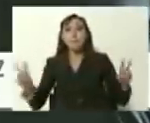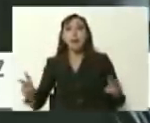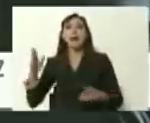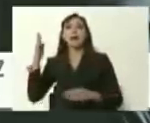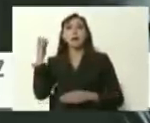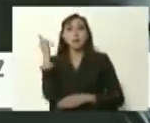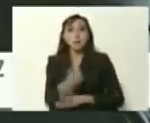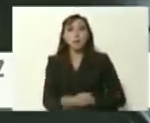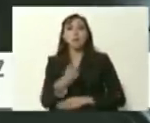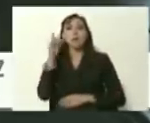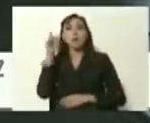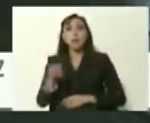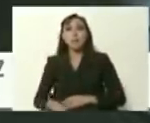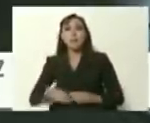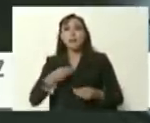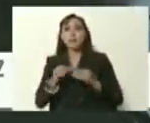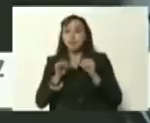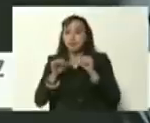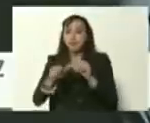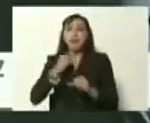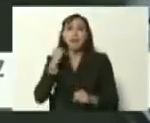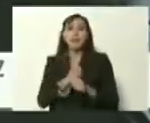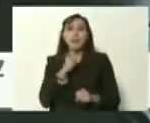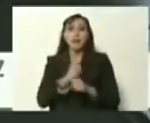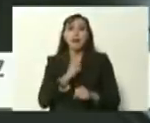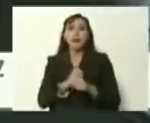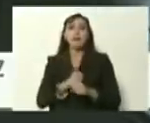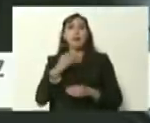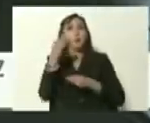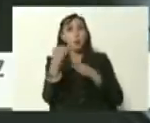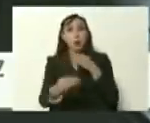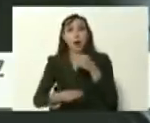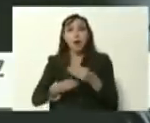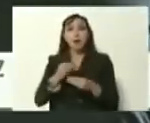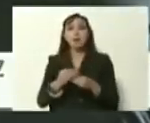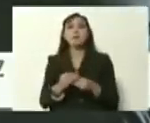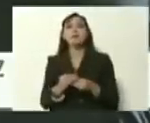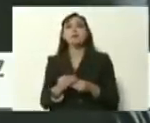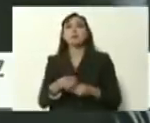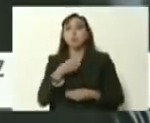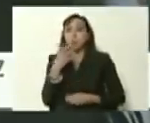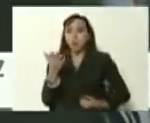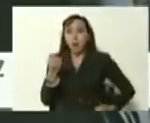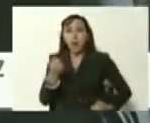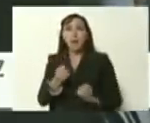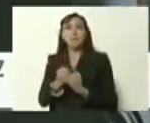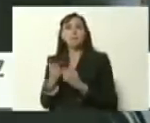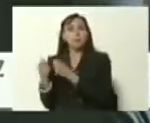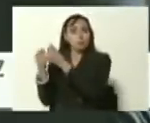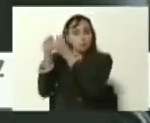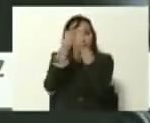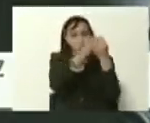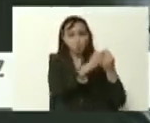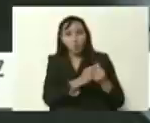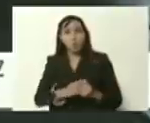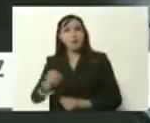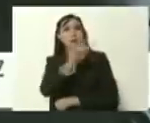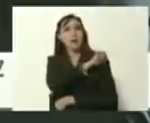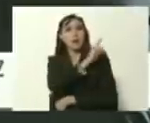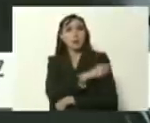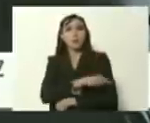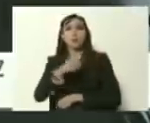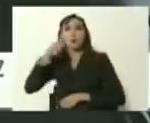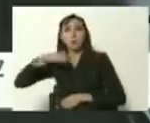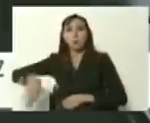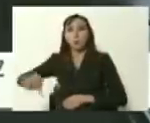su poder y seguir ejecutando como brazo efectivo en la economía la fuerza para nuestro